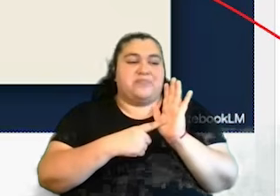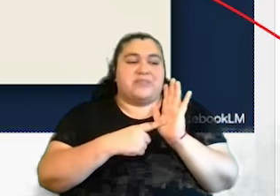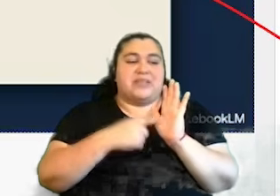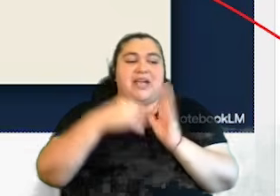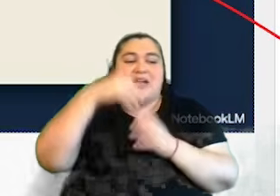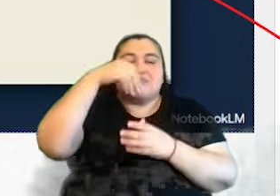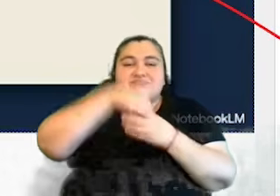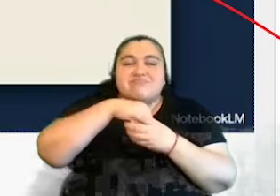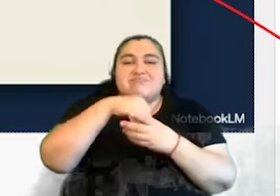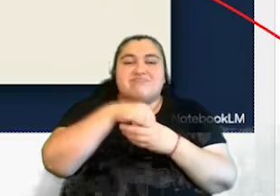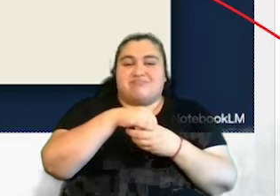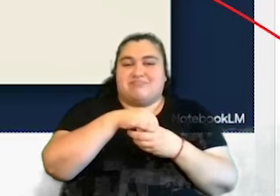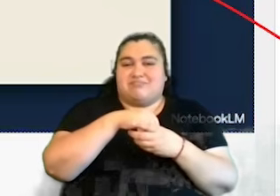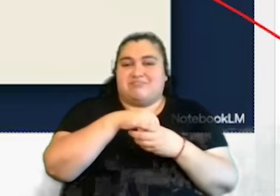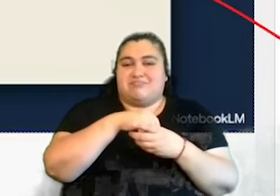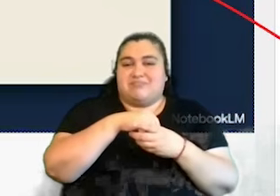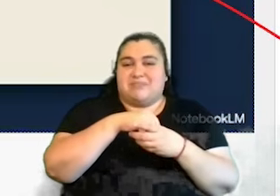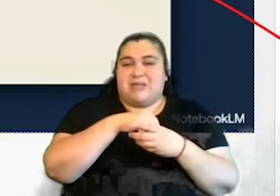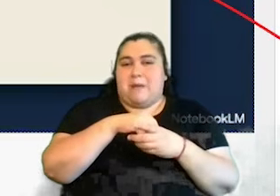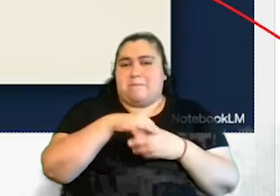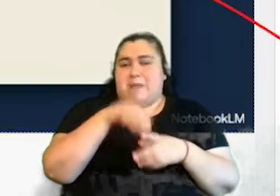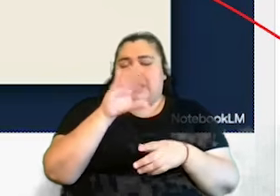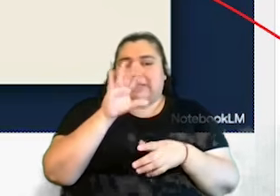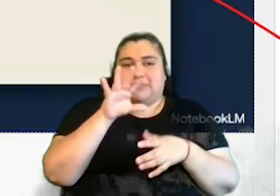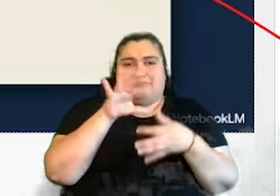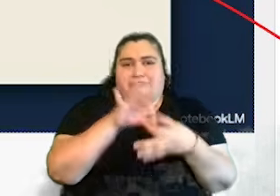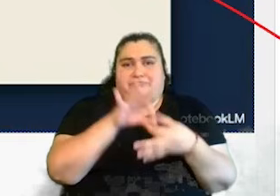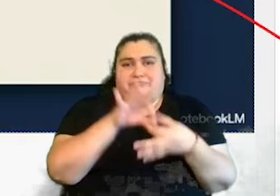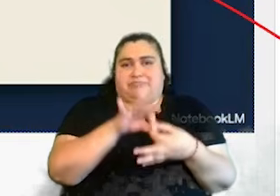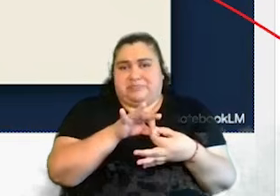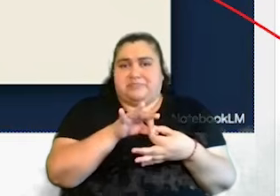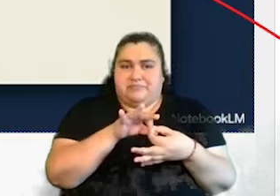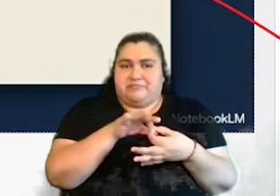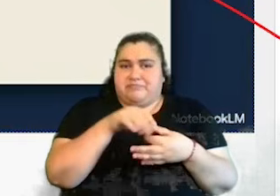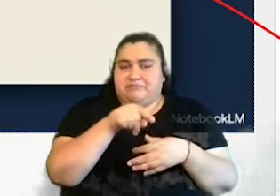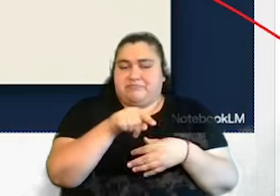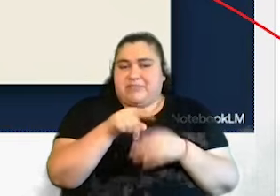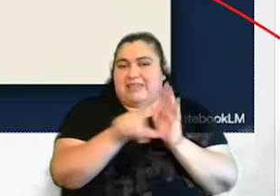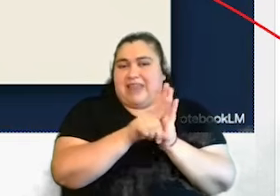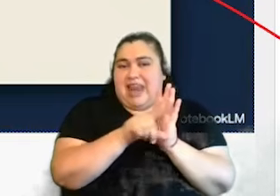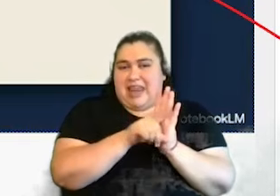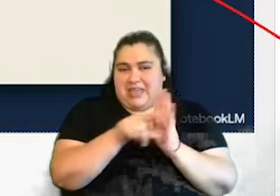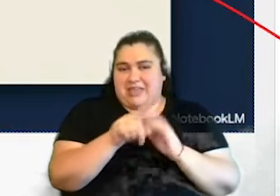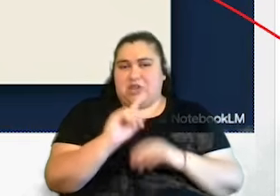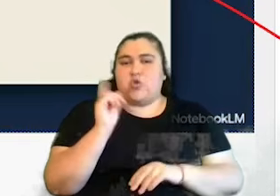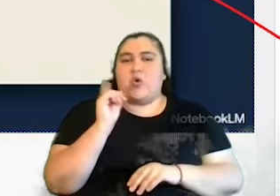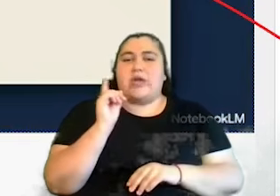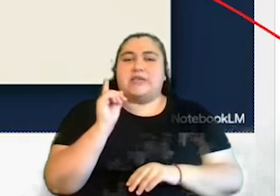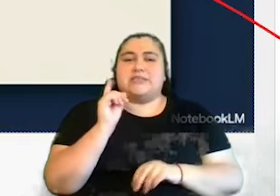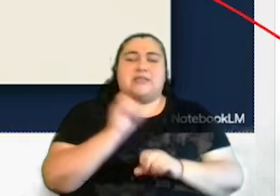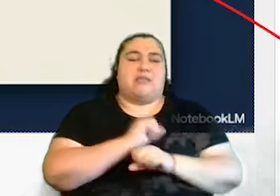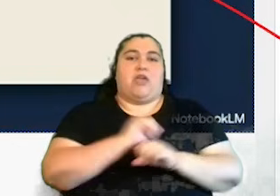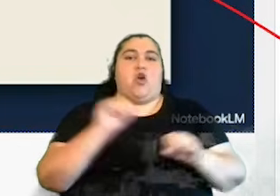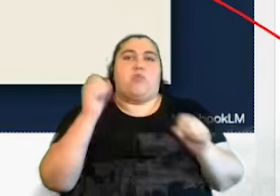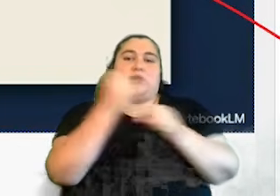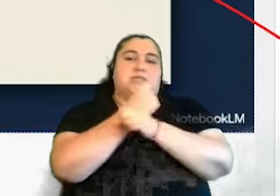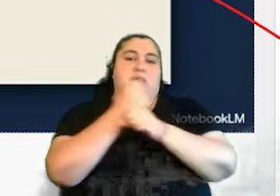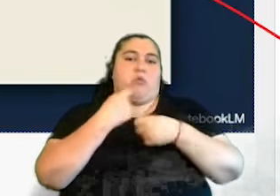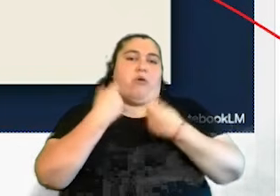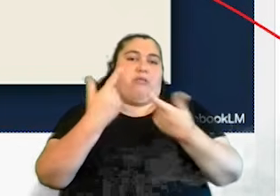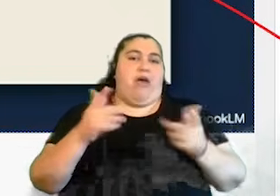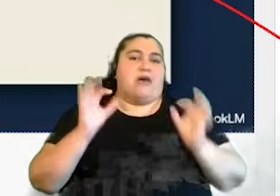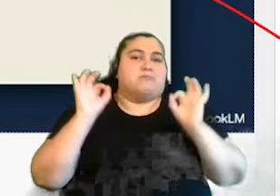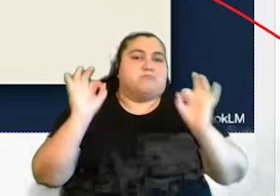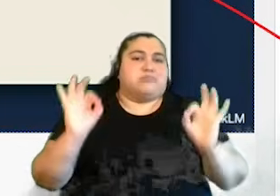respecto de la aplicación más benigna de la ley, esto tiene un porqué y no es que se salieron de un día para el otro y dijeron hagan